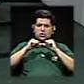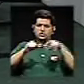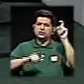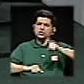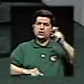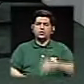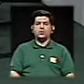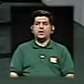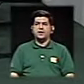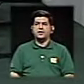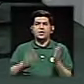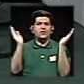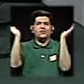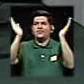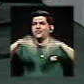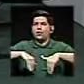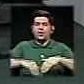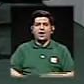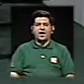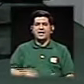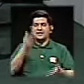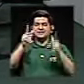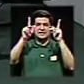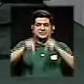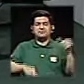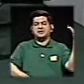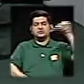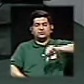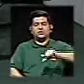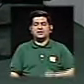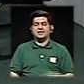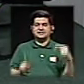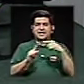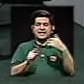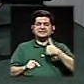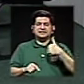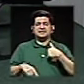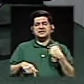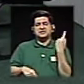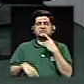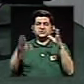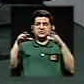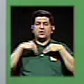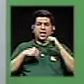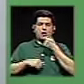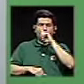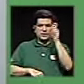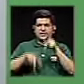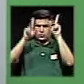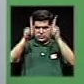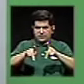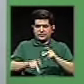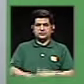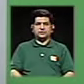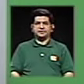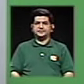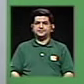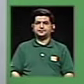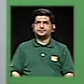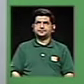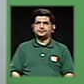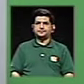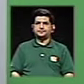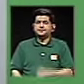Entonces no hay tal vencidos mientras que no haya una resignación como tal Sí aquí tenemos otra pregunta del público e